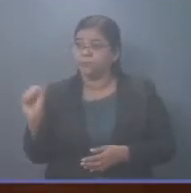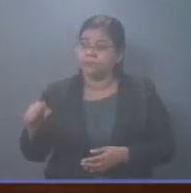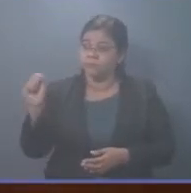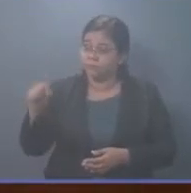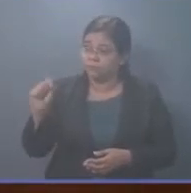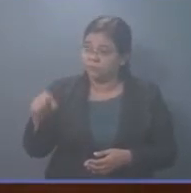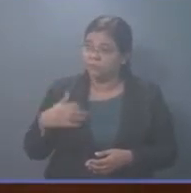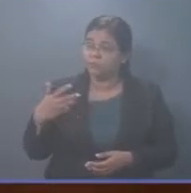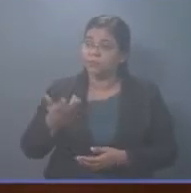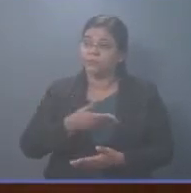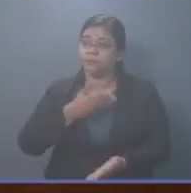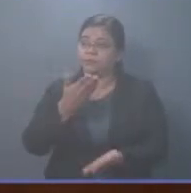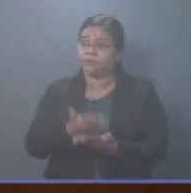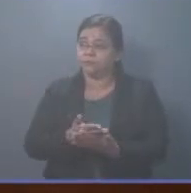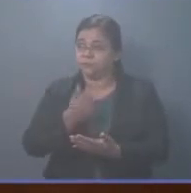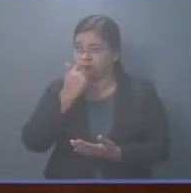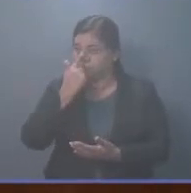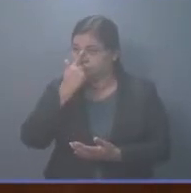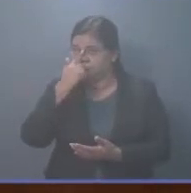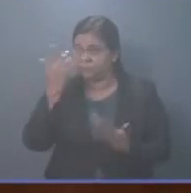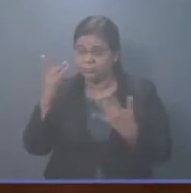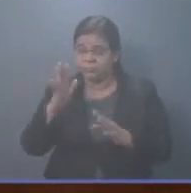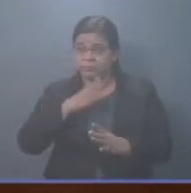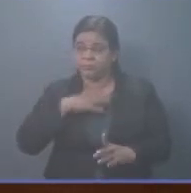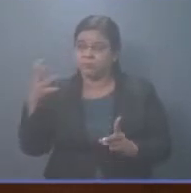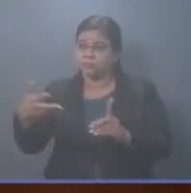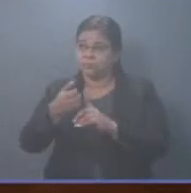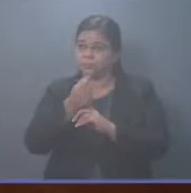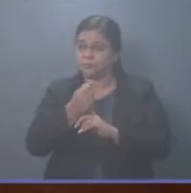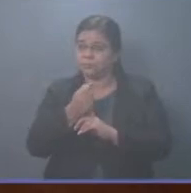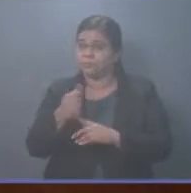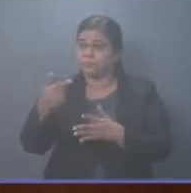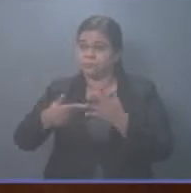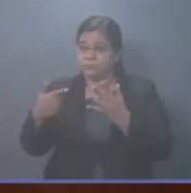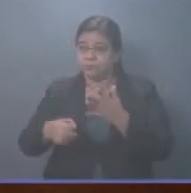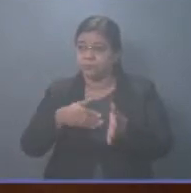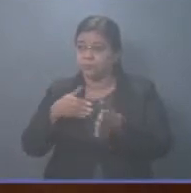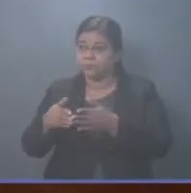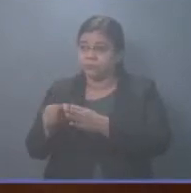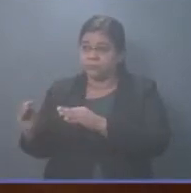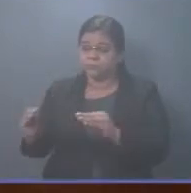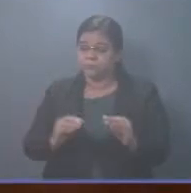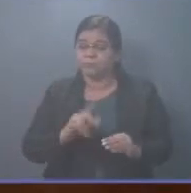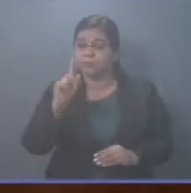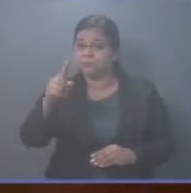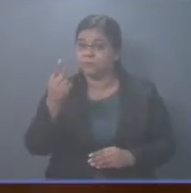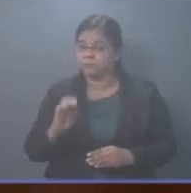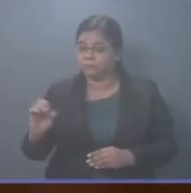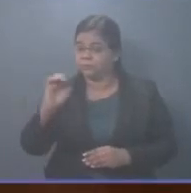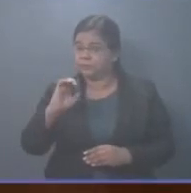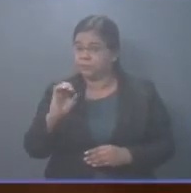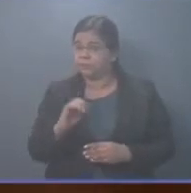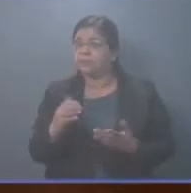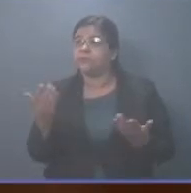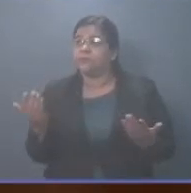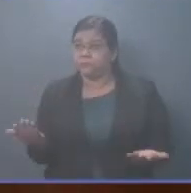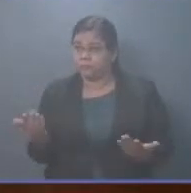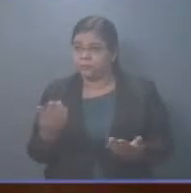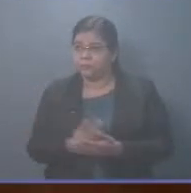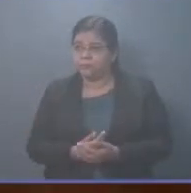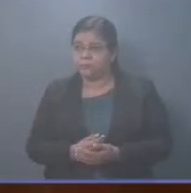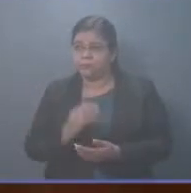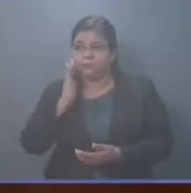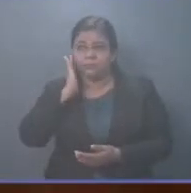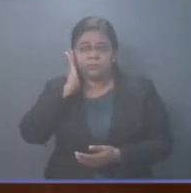esta propuesta tiene como fundamento que la ley entre en vigencia a partir del 1 de enero para que, obviamente,